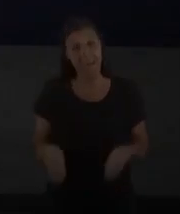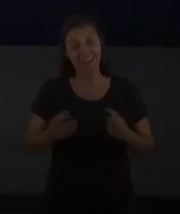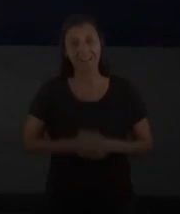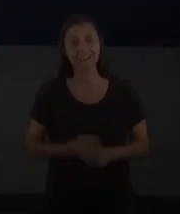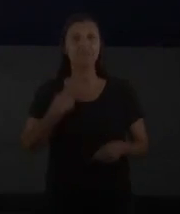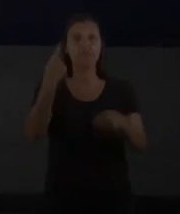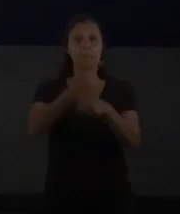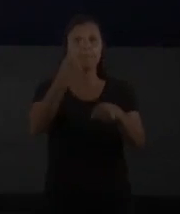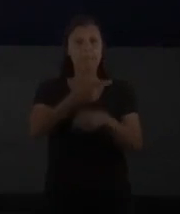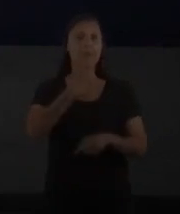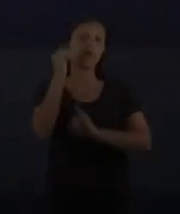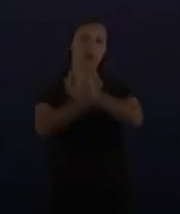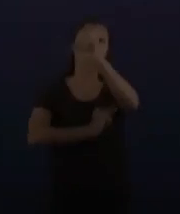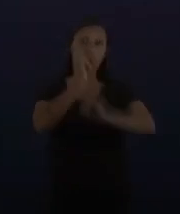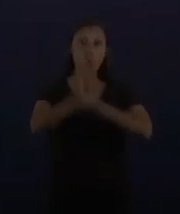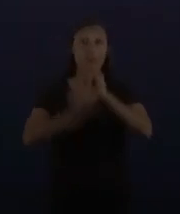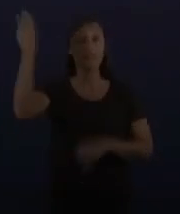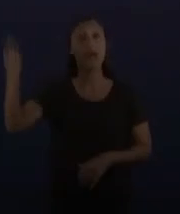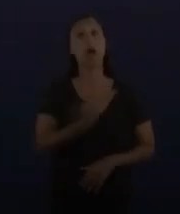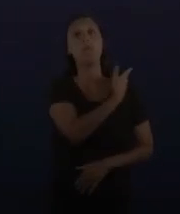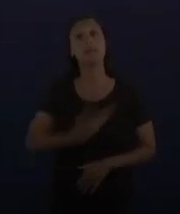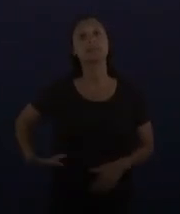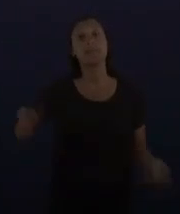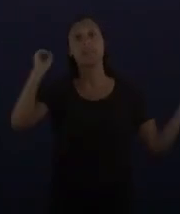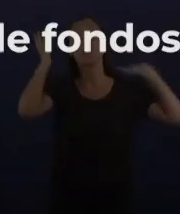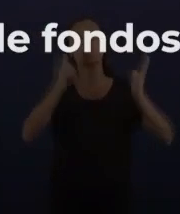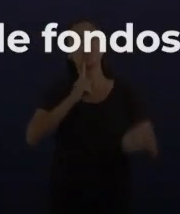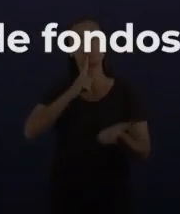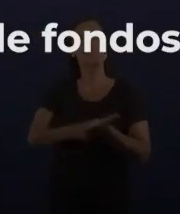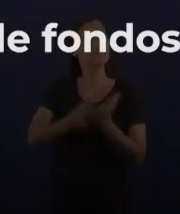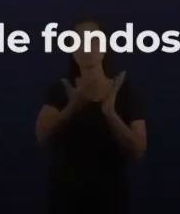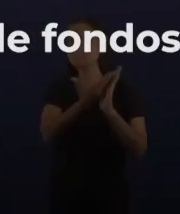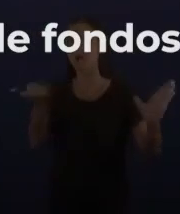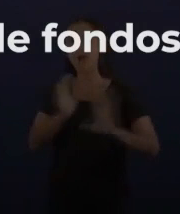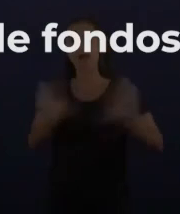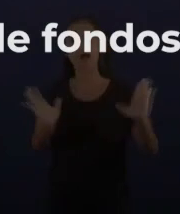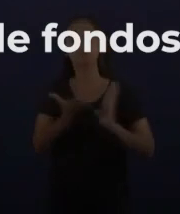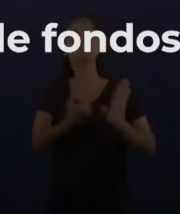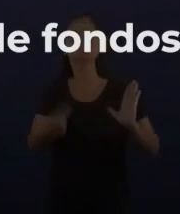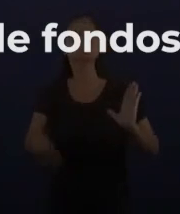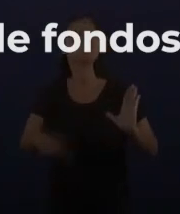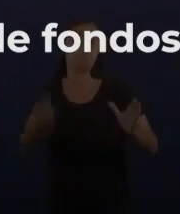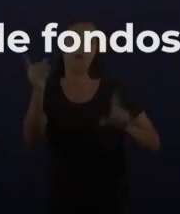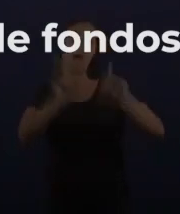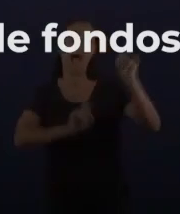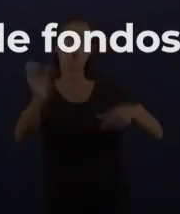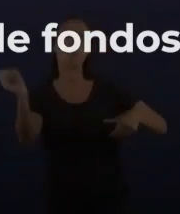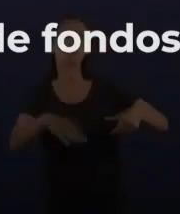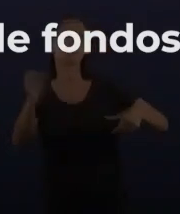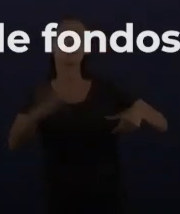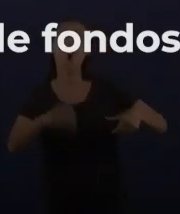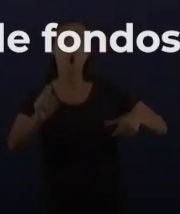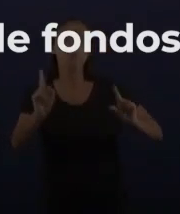En primer lugar, les quiero comentar que el presidente Javier Milei decidió eliminar determinados fondos